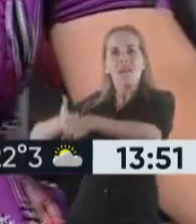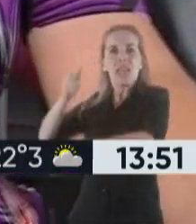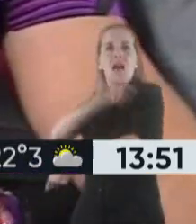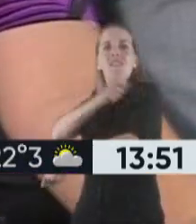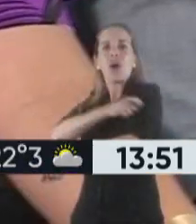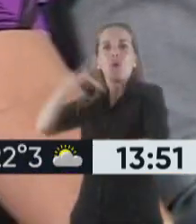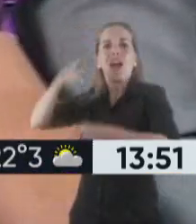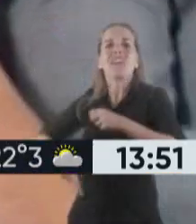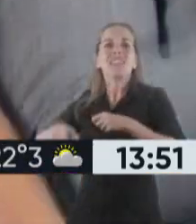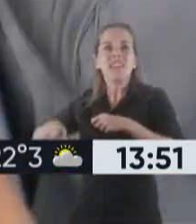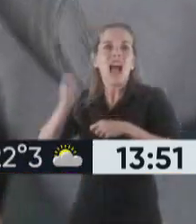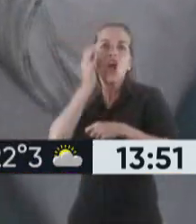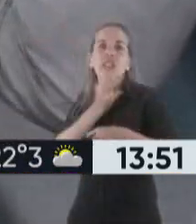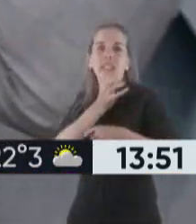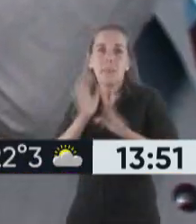Hagamos memoria.